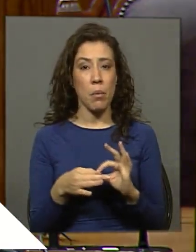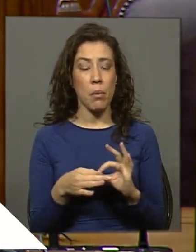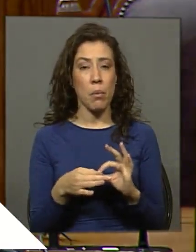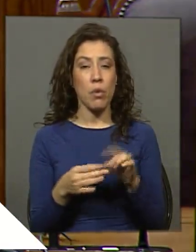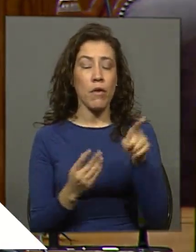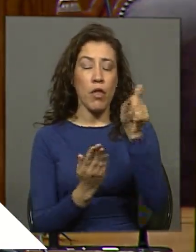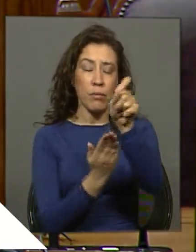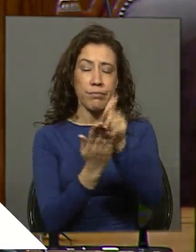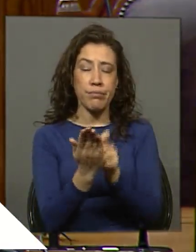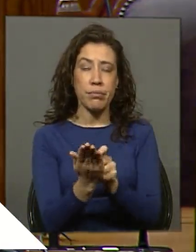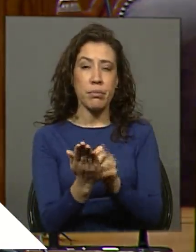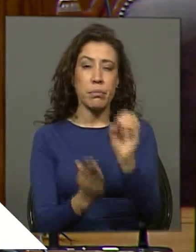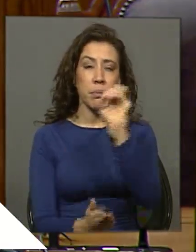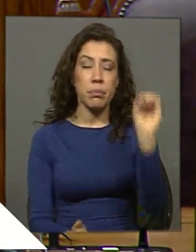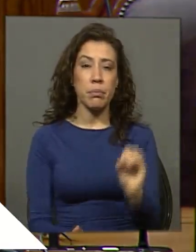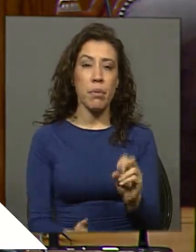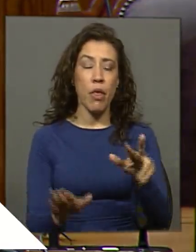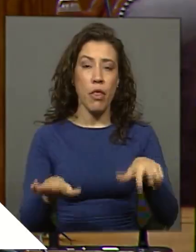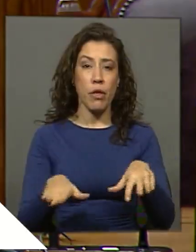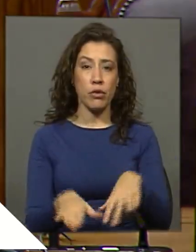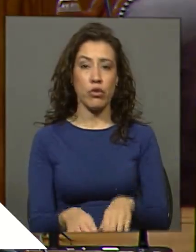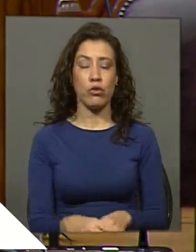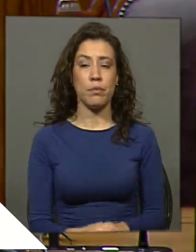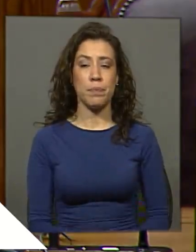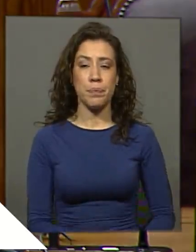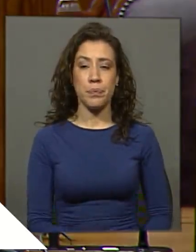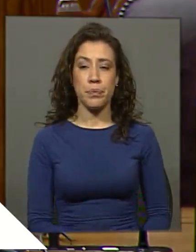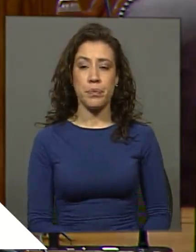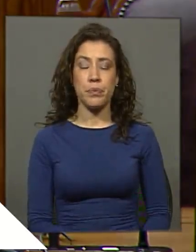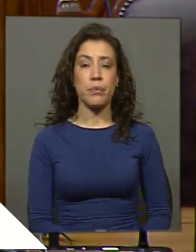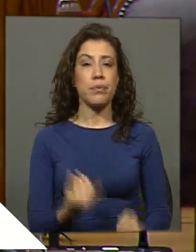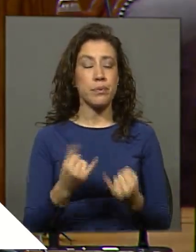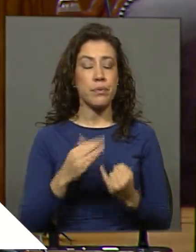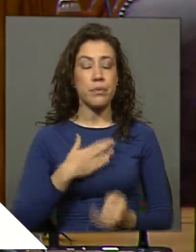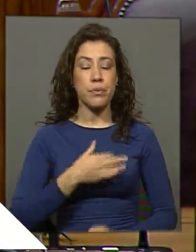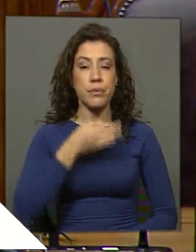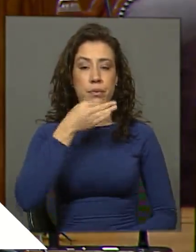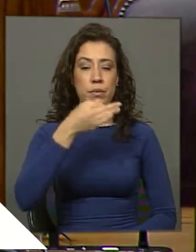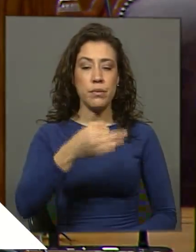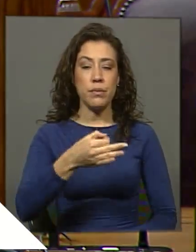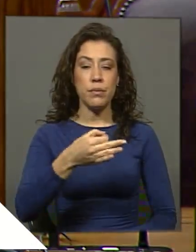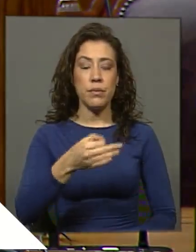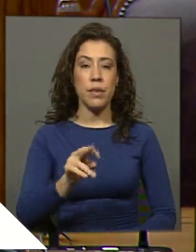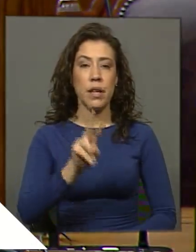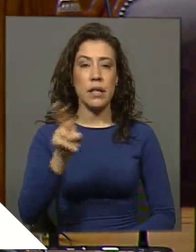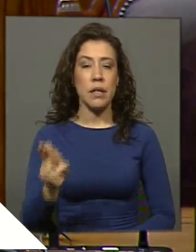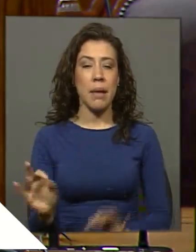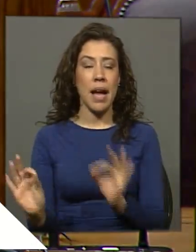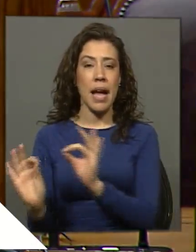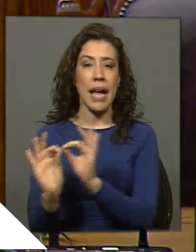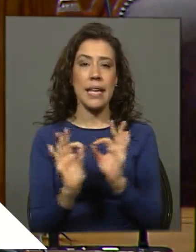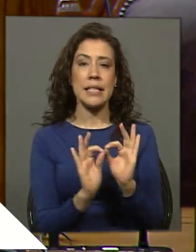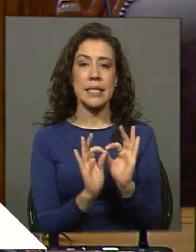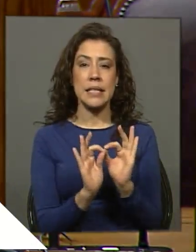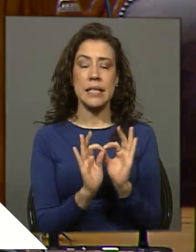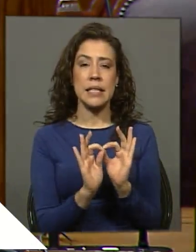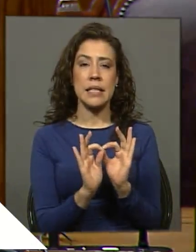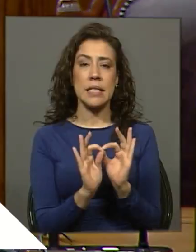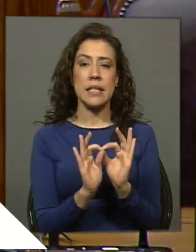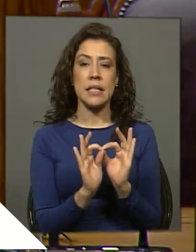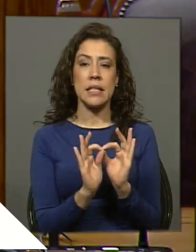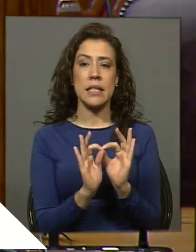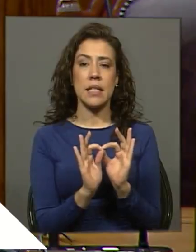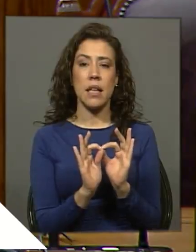18 por último me gustaría me enfatizar un tema específico que tiene que ver con la